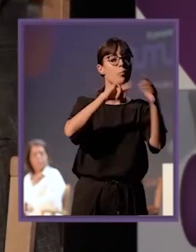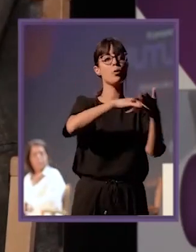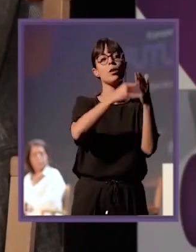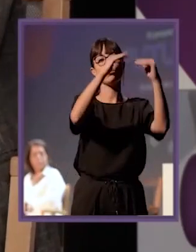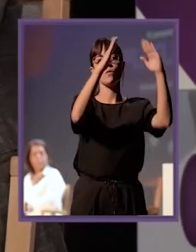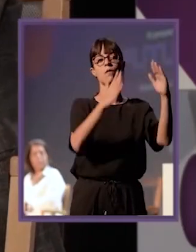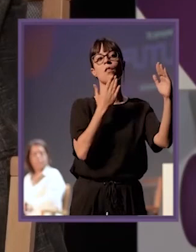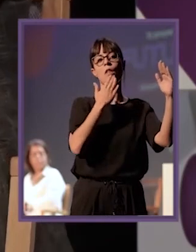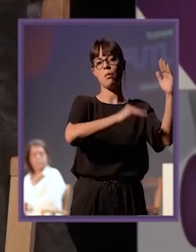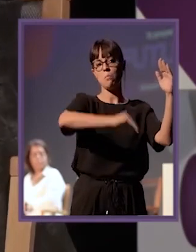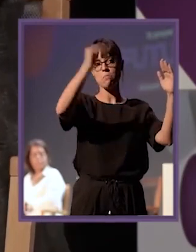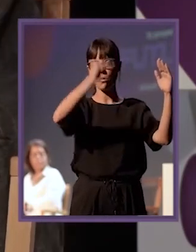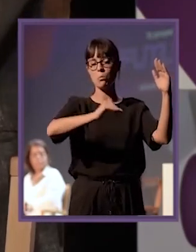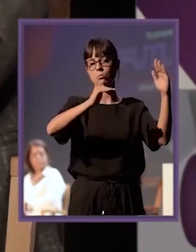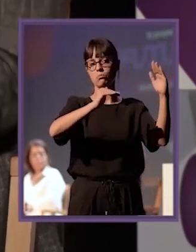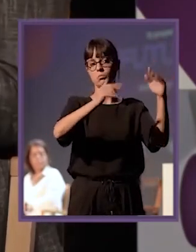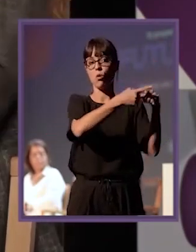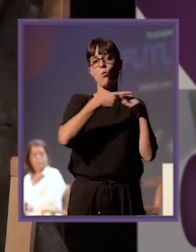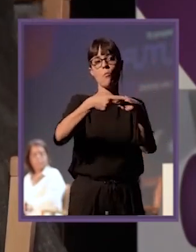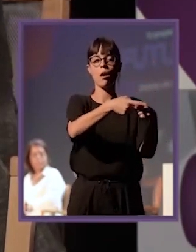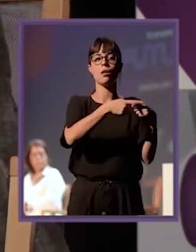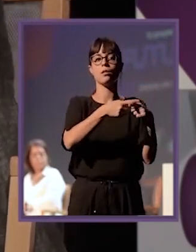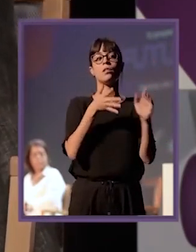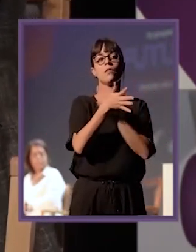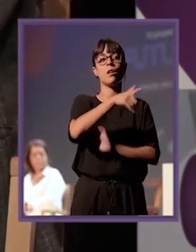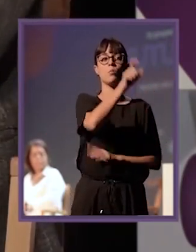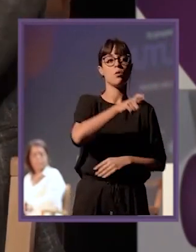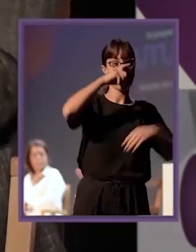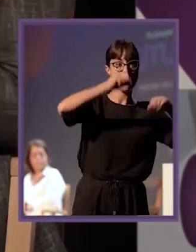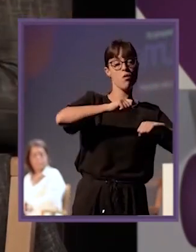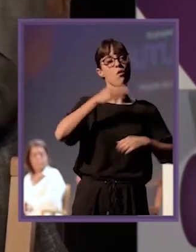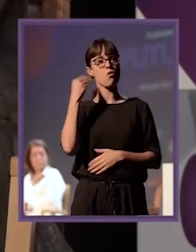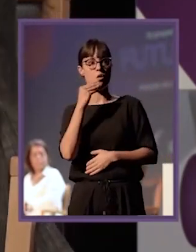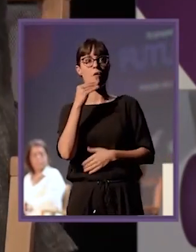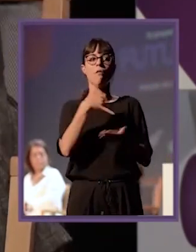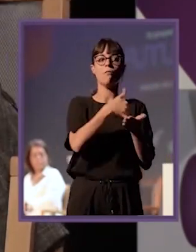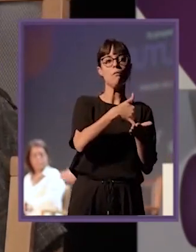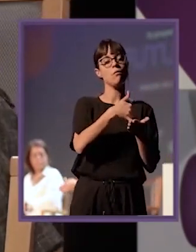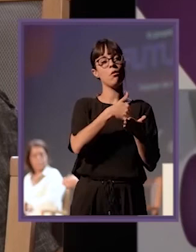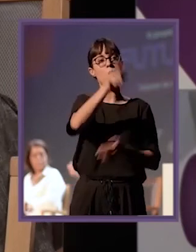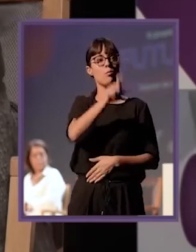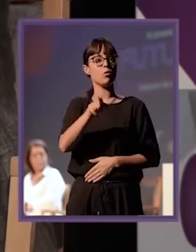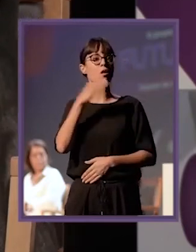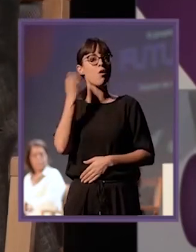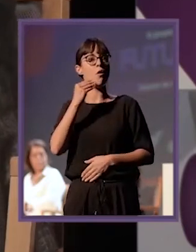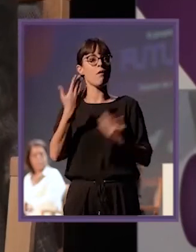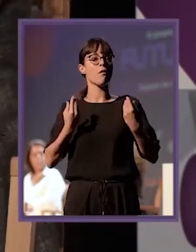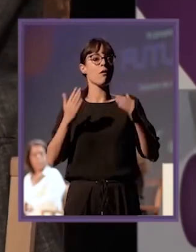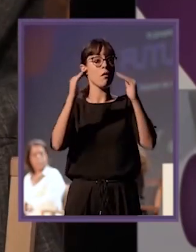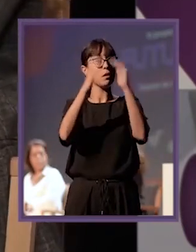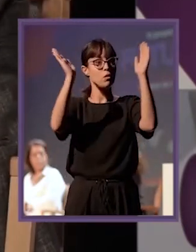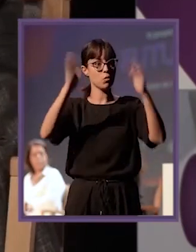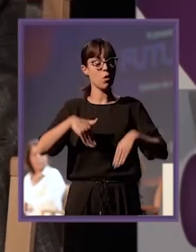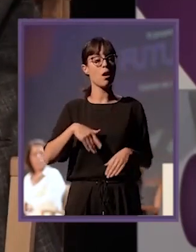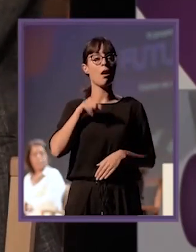viviendas intergeneracionales, quiere decir gente mayor, gente joven, gente más vulnerable, gente joven sin vivienda, que puedan convivir